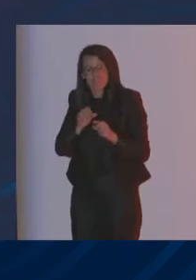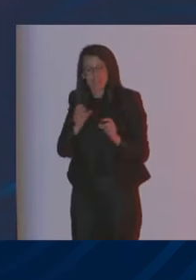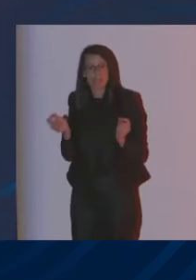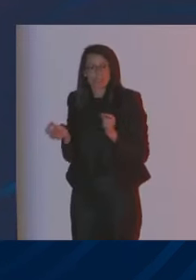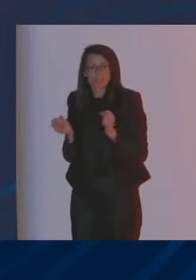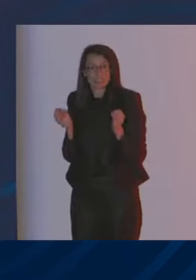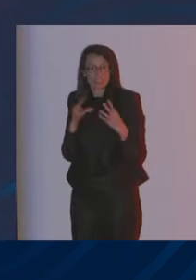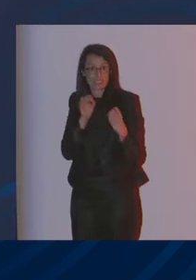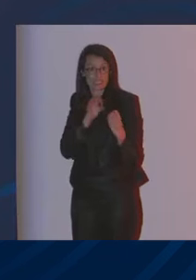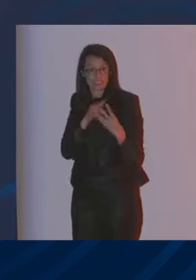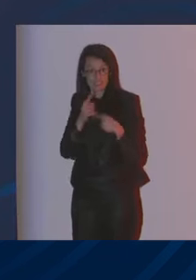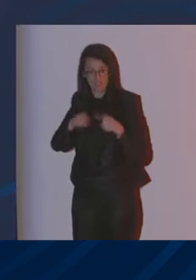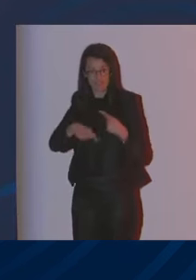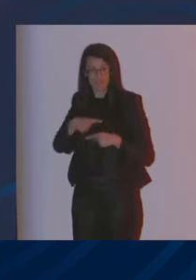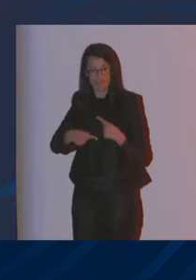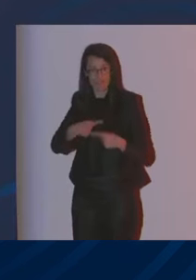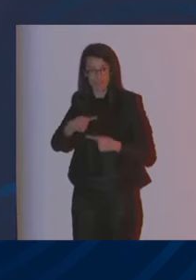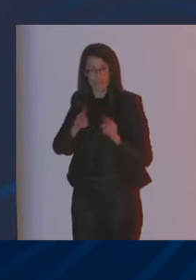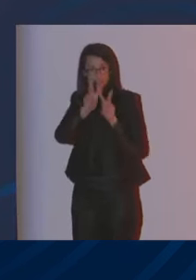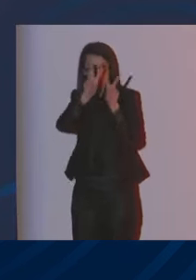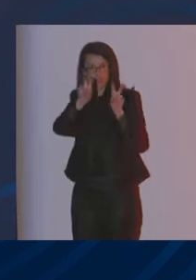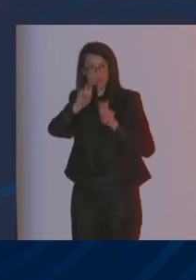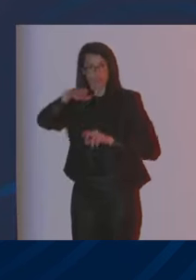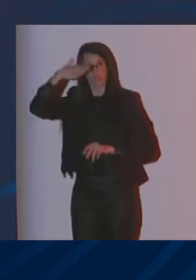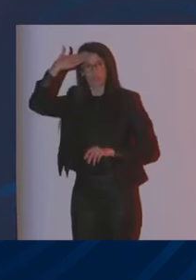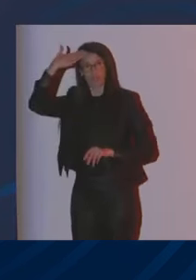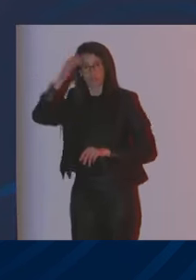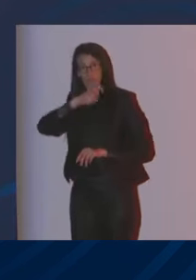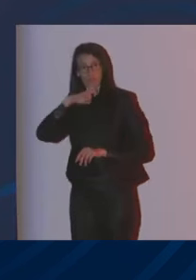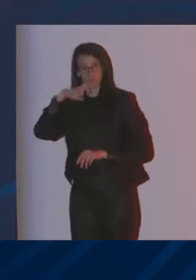familiar. Principios.